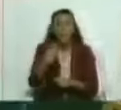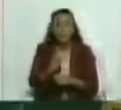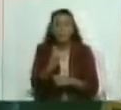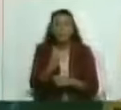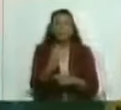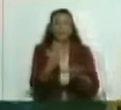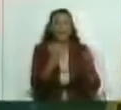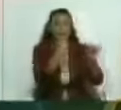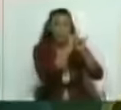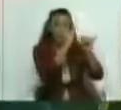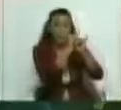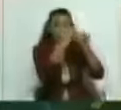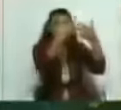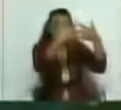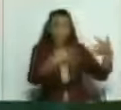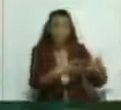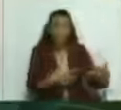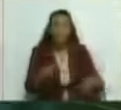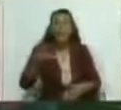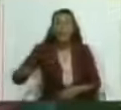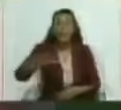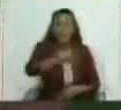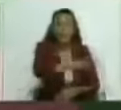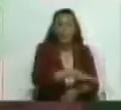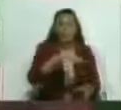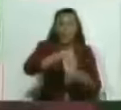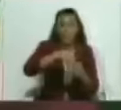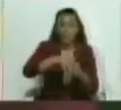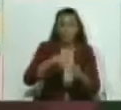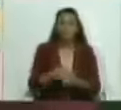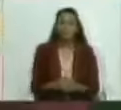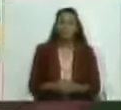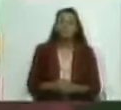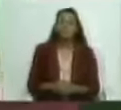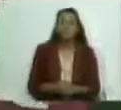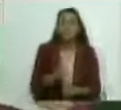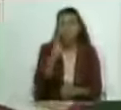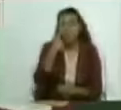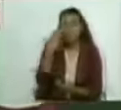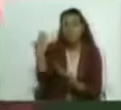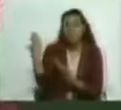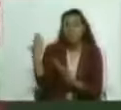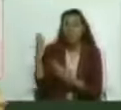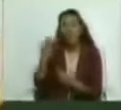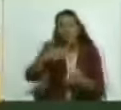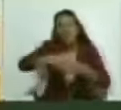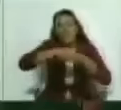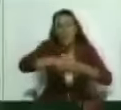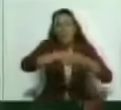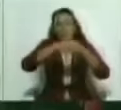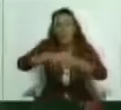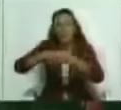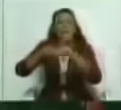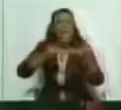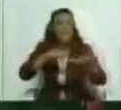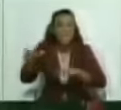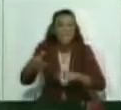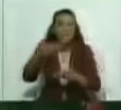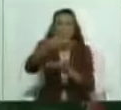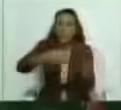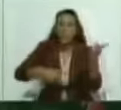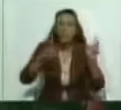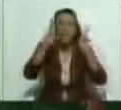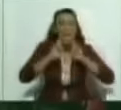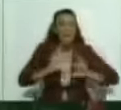realizar a través de las juntas regionales del Consejo Nacional Electoral. Observamos en este momento, el saludo a las autoridades, ya ha consignado la planilla, ya